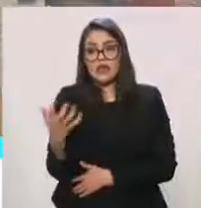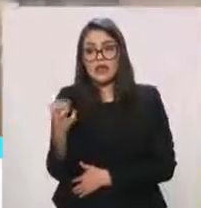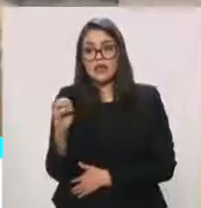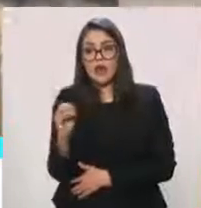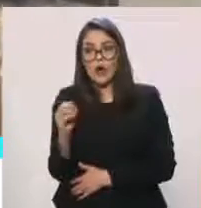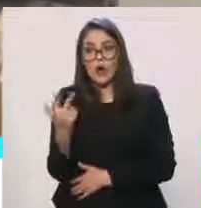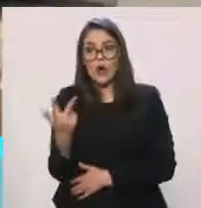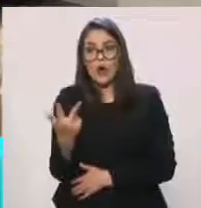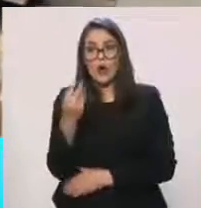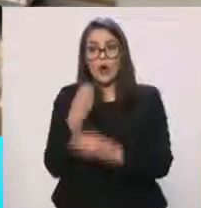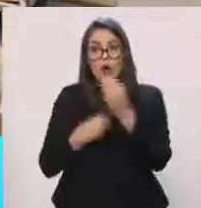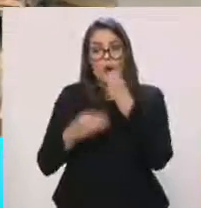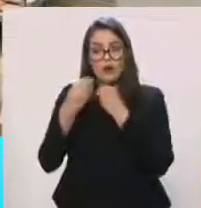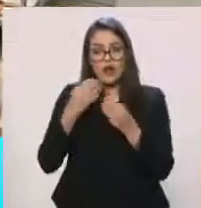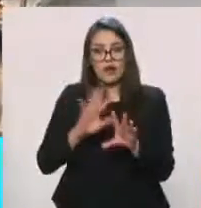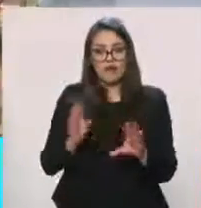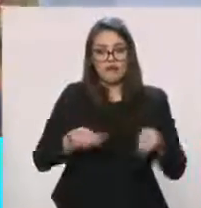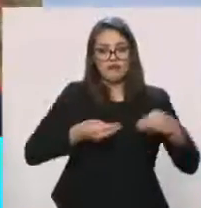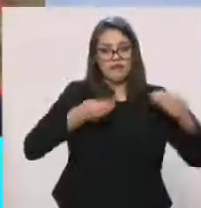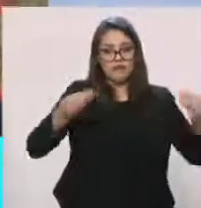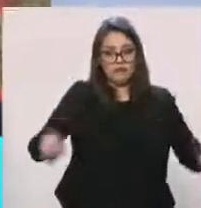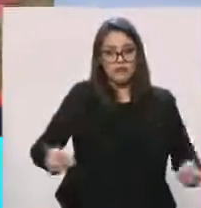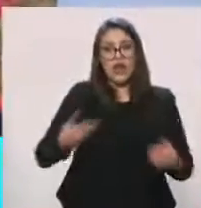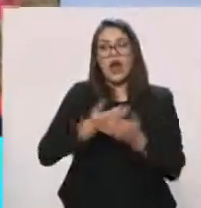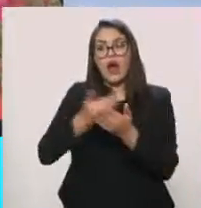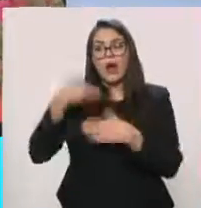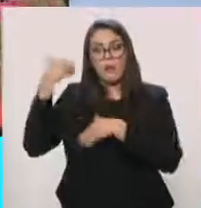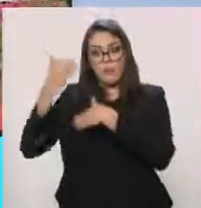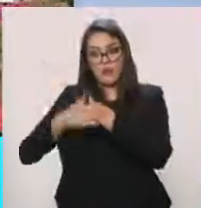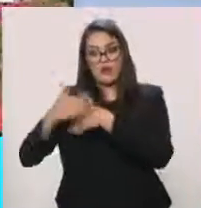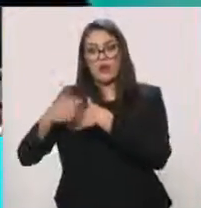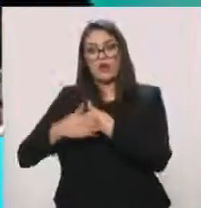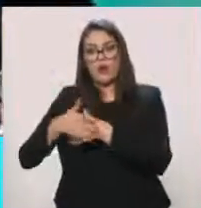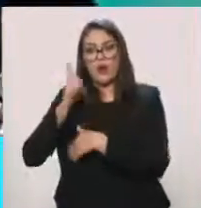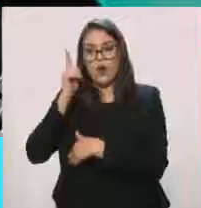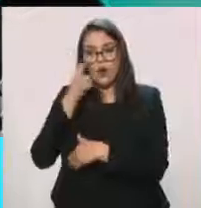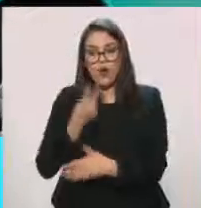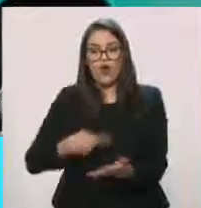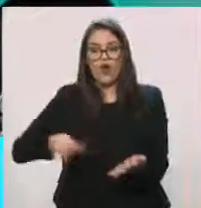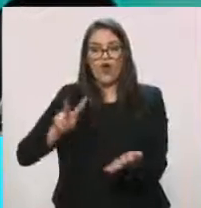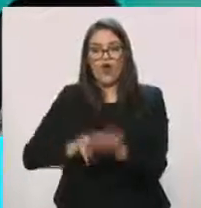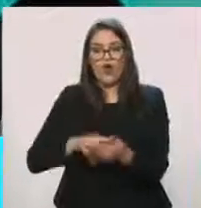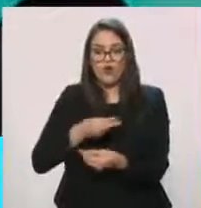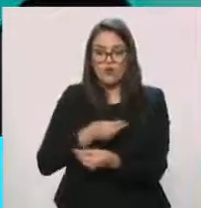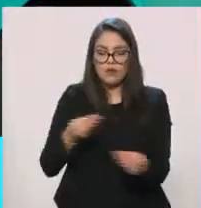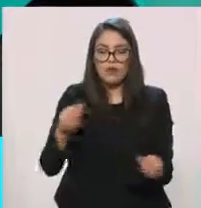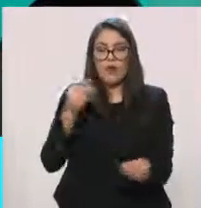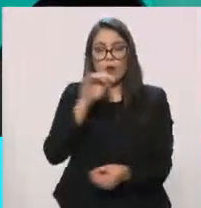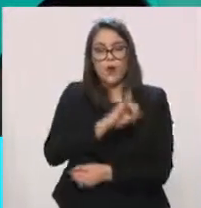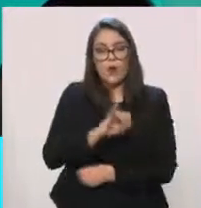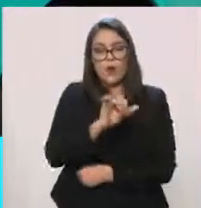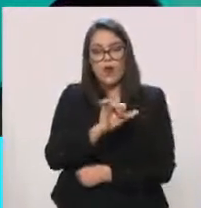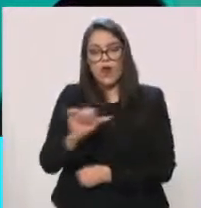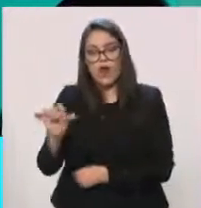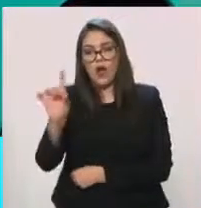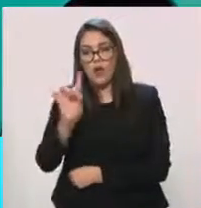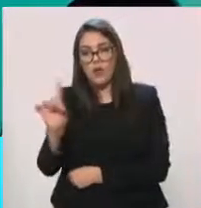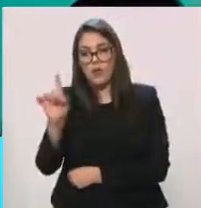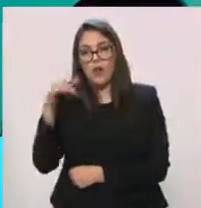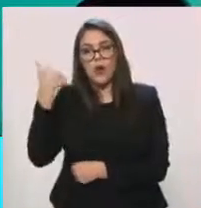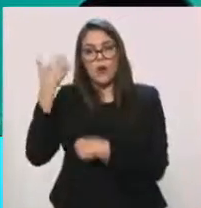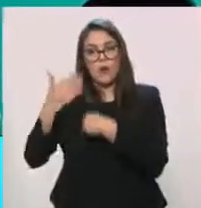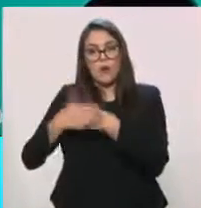y estamos pensando que vamos a repartir otras 540 más de jueves a domingo y la próxima semana otras